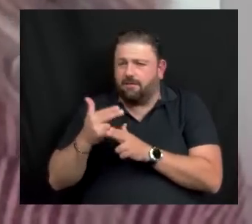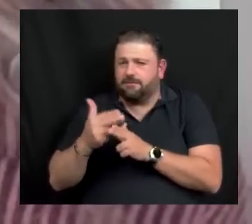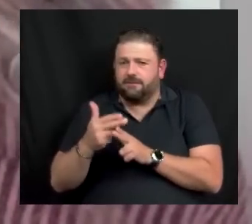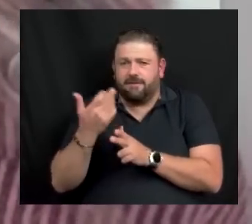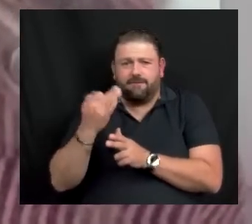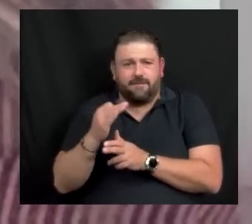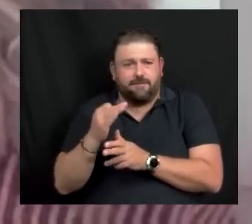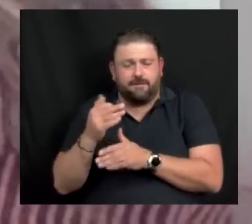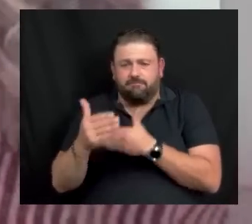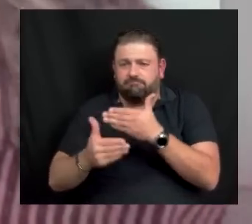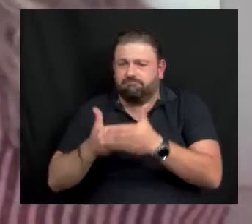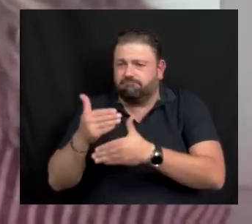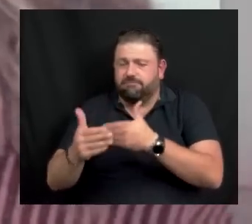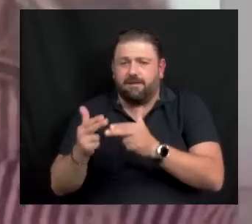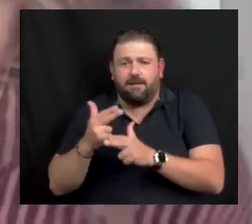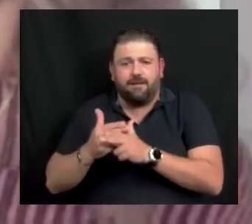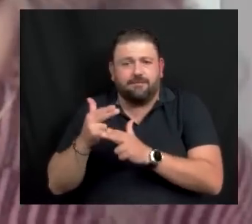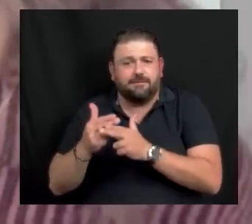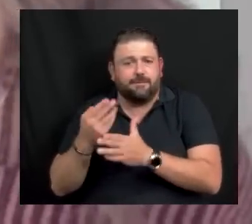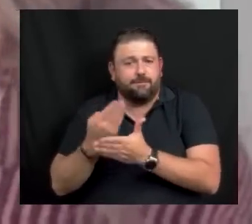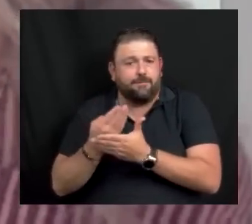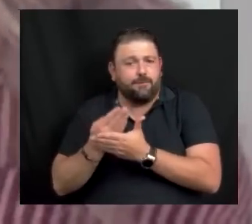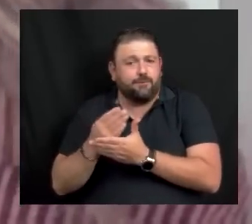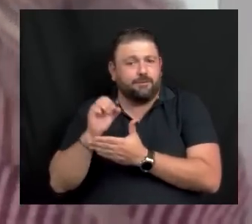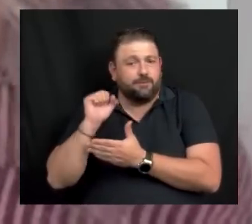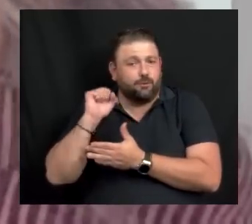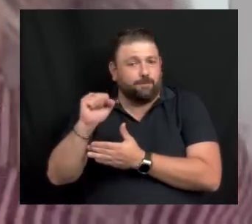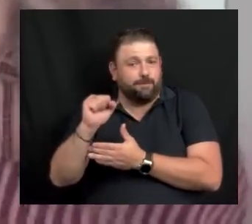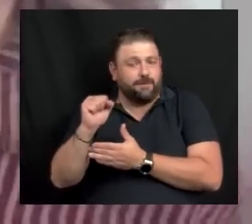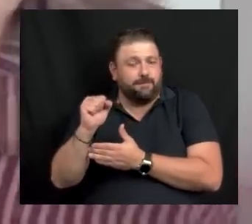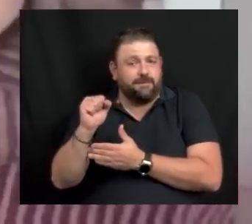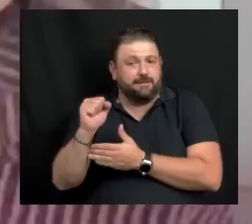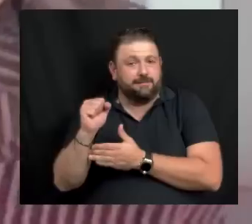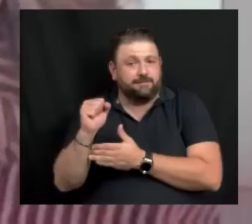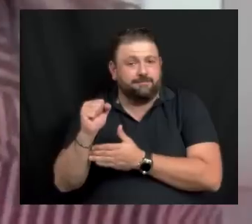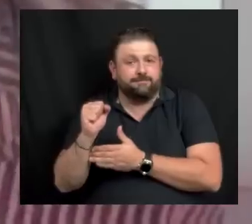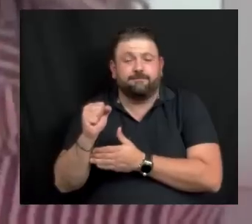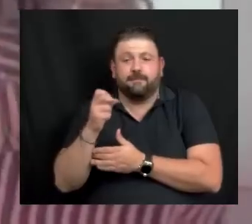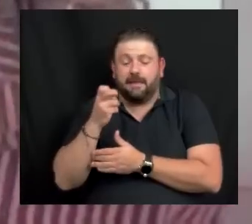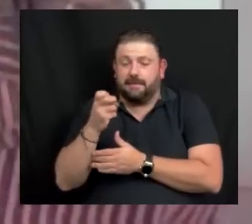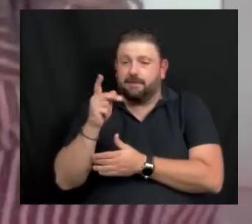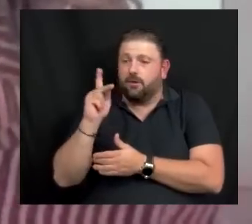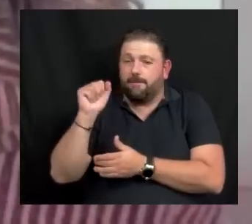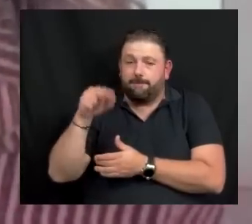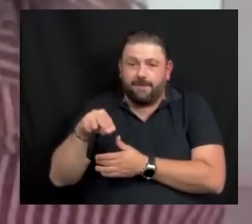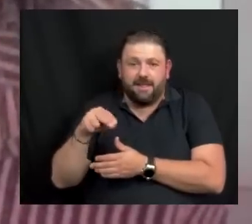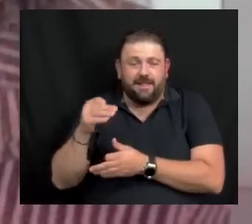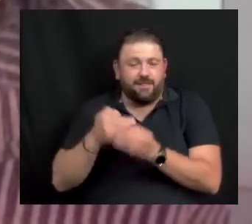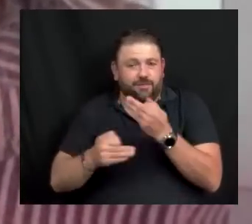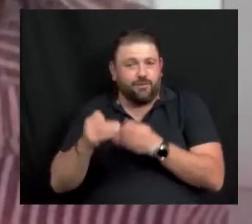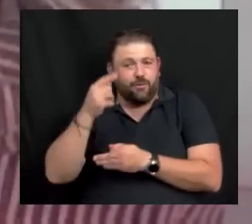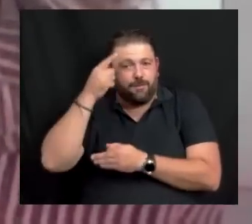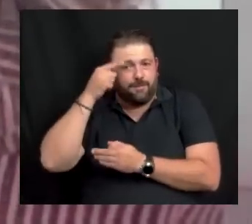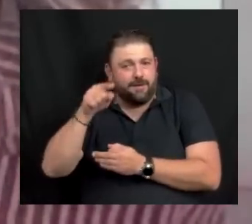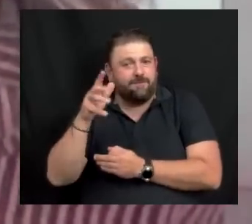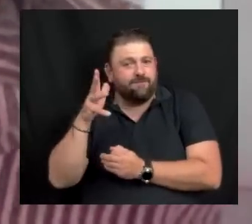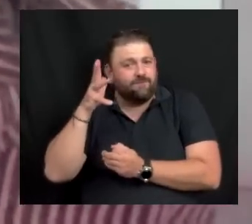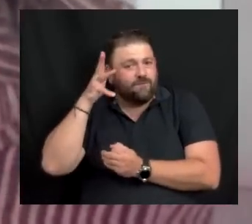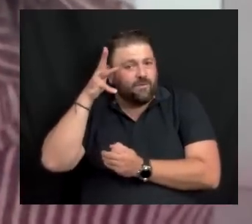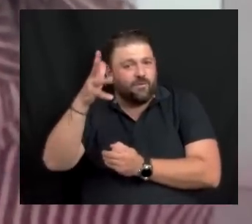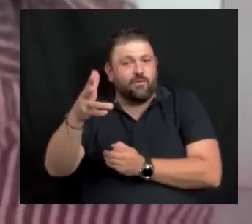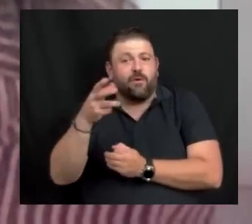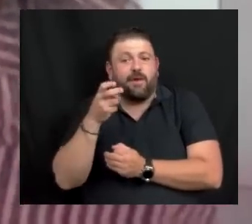para que te hagas bonce sufrir. Ya estamos marcando un camino, ya estamos planeando para él cuál es su futuro. Y eso les va a